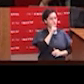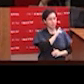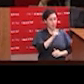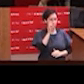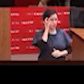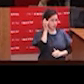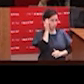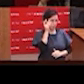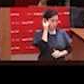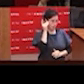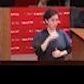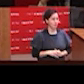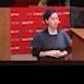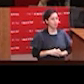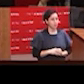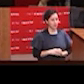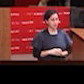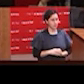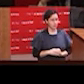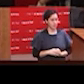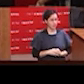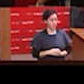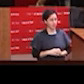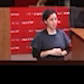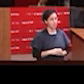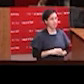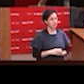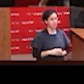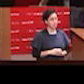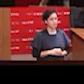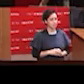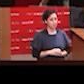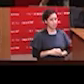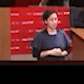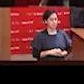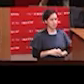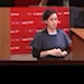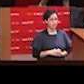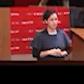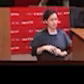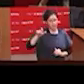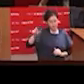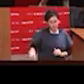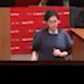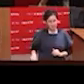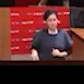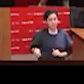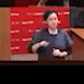down ella es eh ella es eh